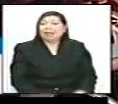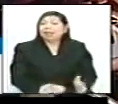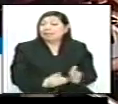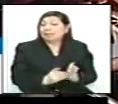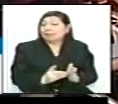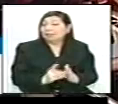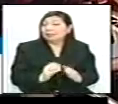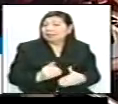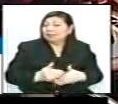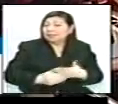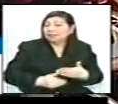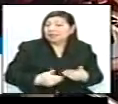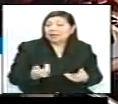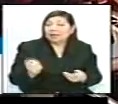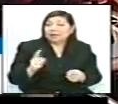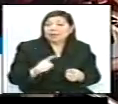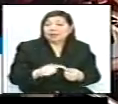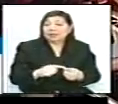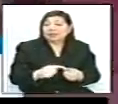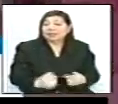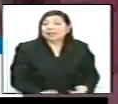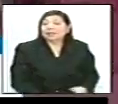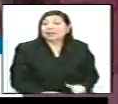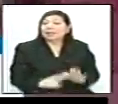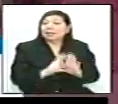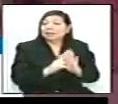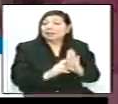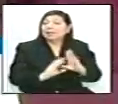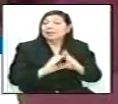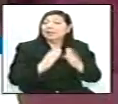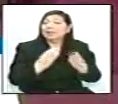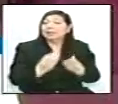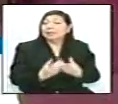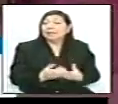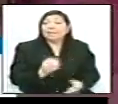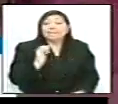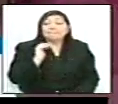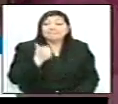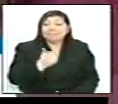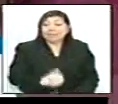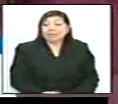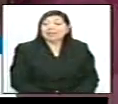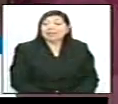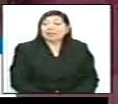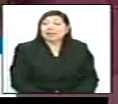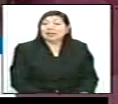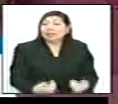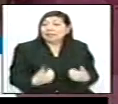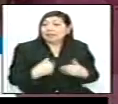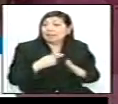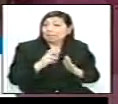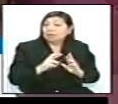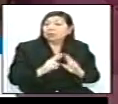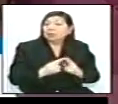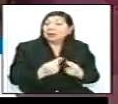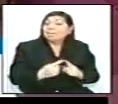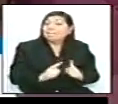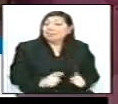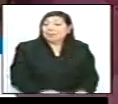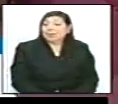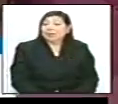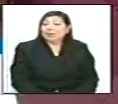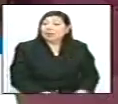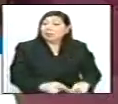dictaminar siguiendo el proceso establecido en el reglamento del Congreso. El día de mañana nosotros habíamos programado sesión, pero hay